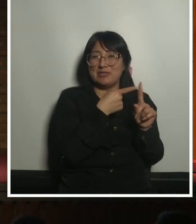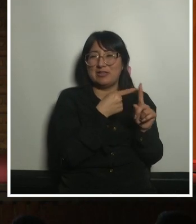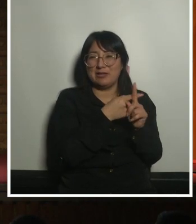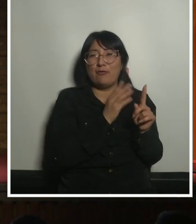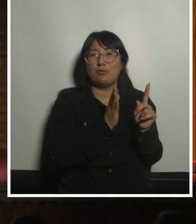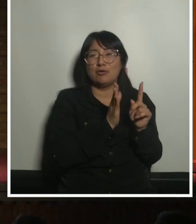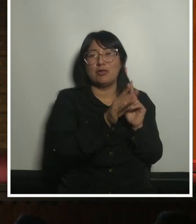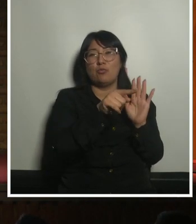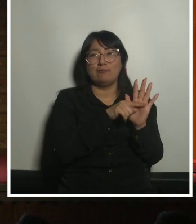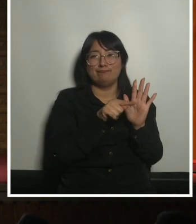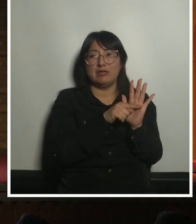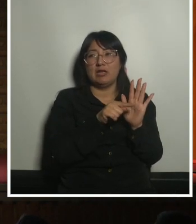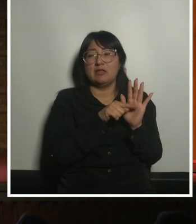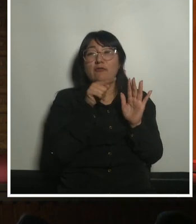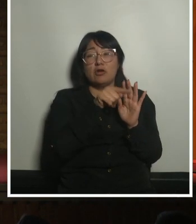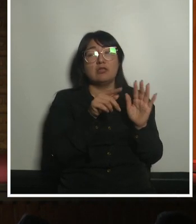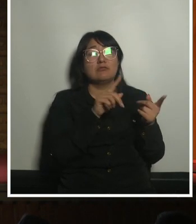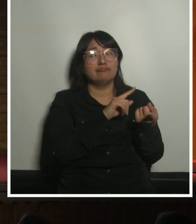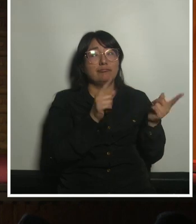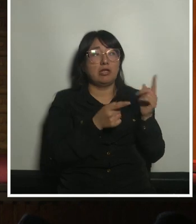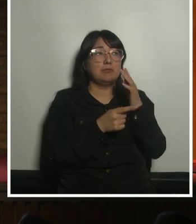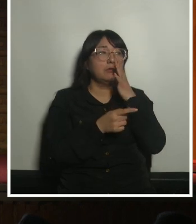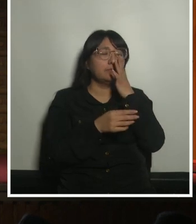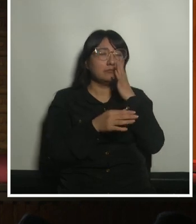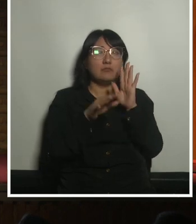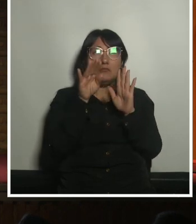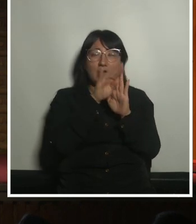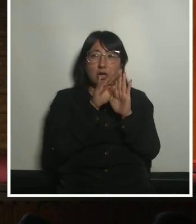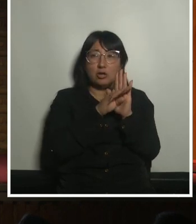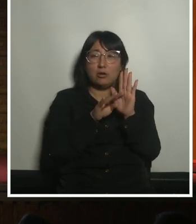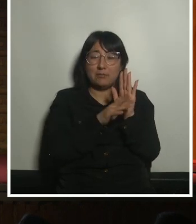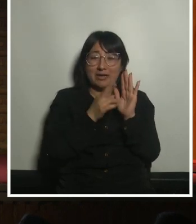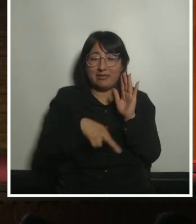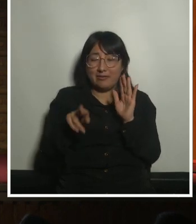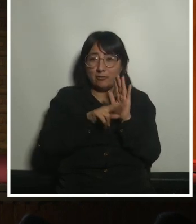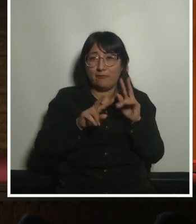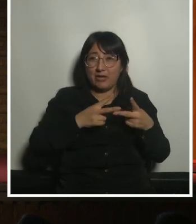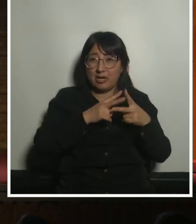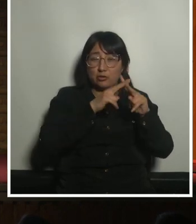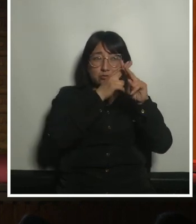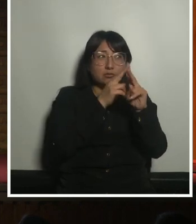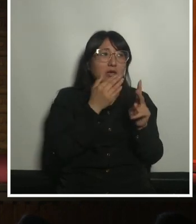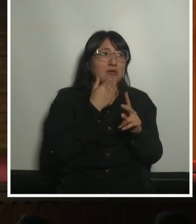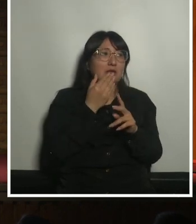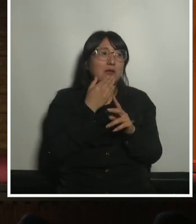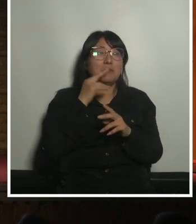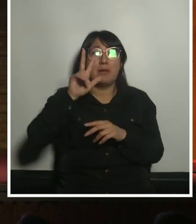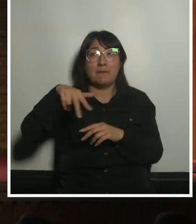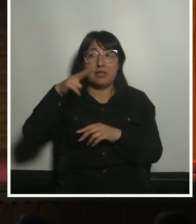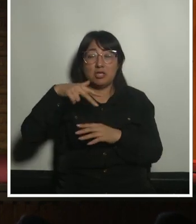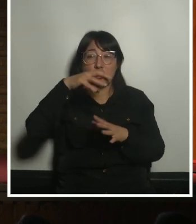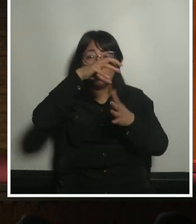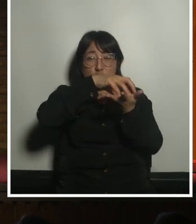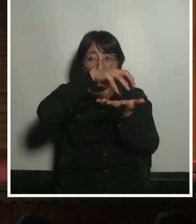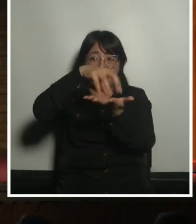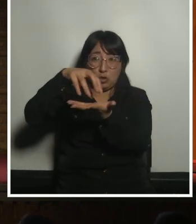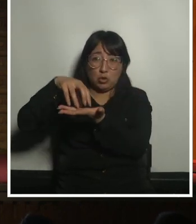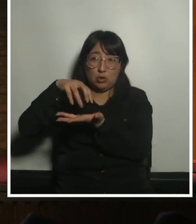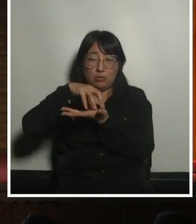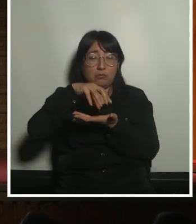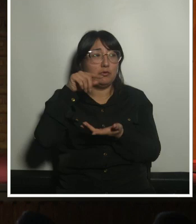parte de los estudios que se han estado haciendo. Los planes maestros de reconstrucción, hechos también para las 18 comunas,